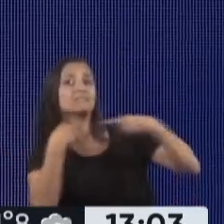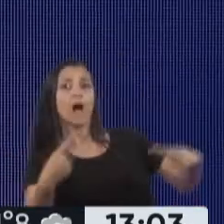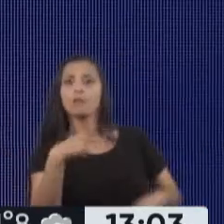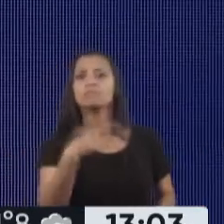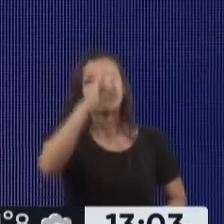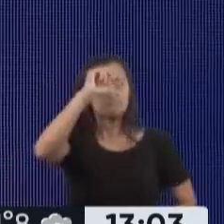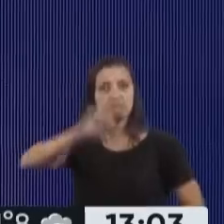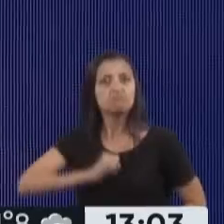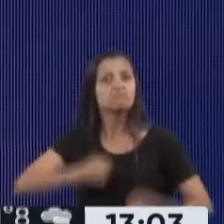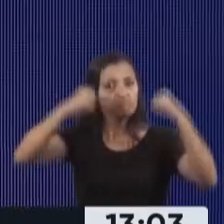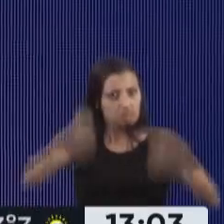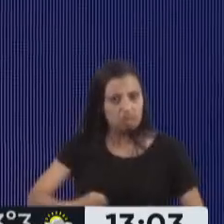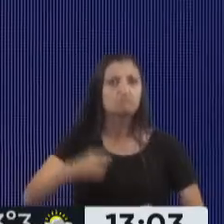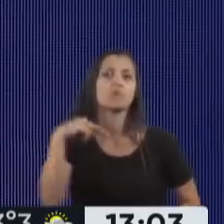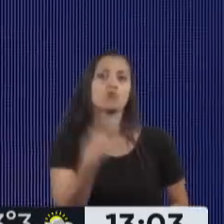para hacerlo y nosotros lo tuvimos.